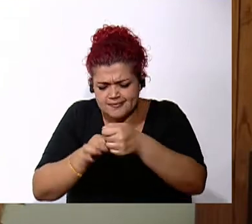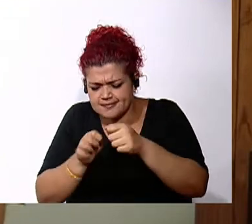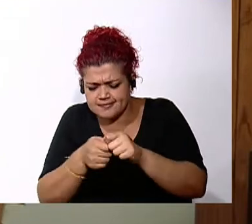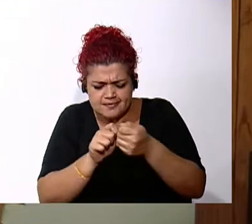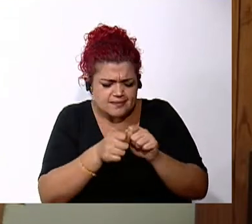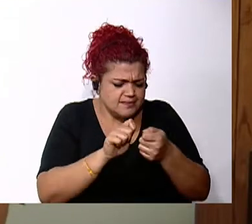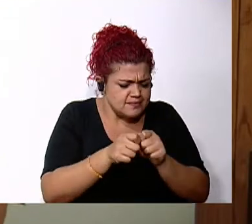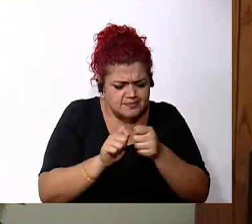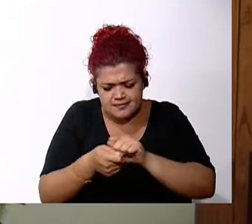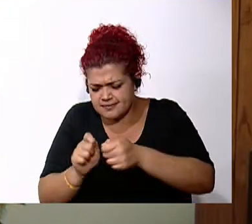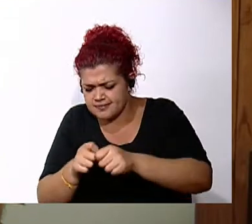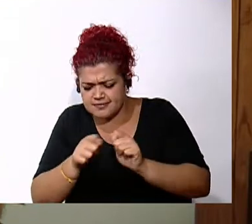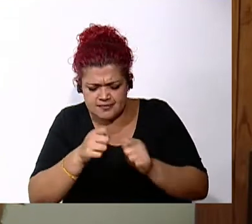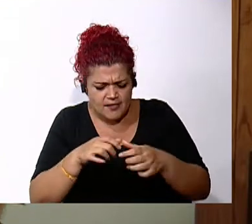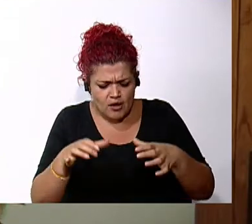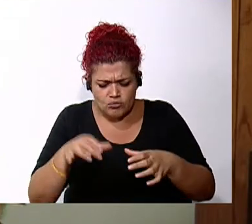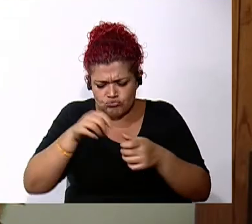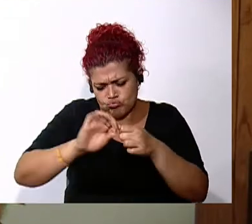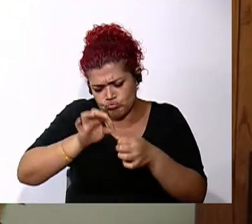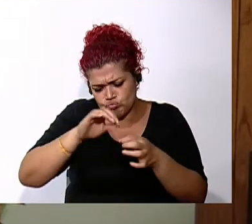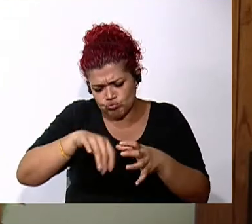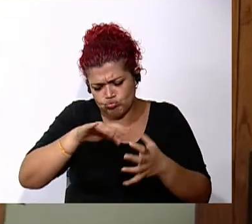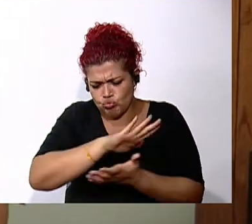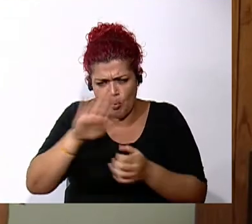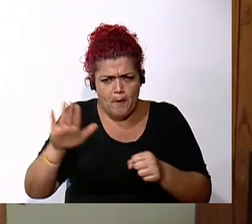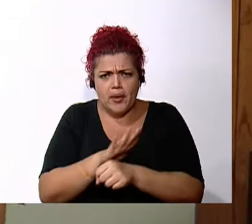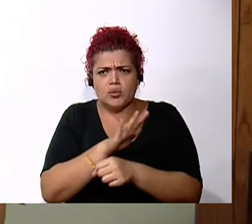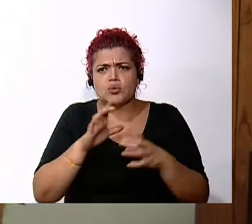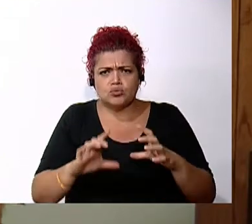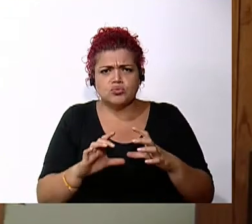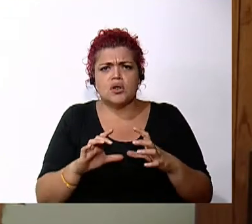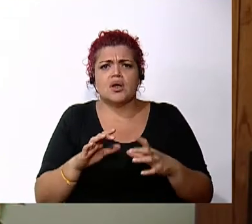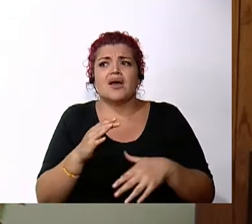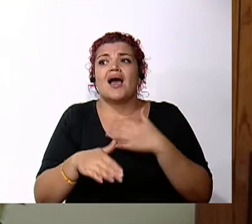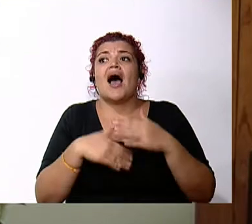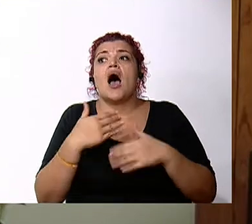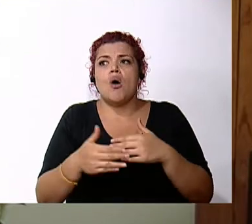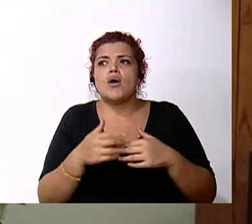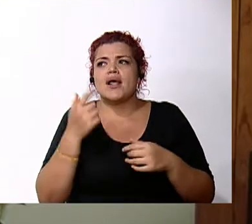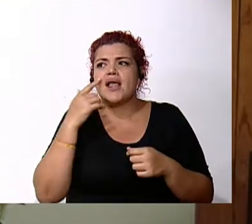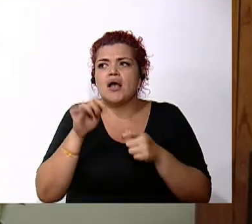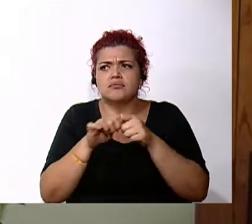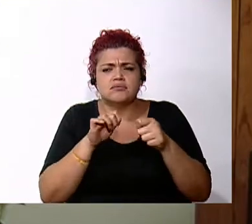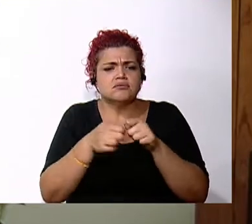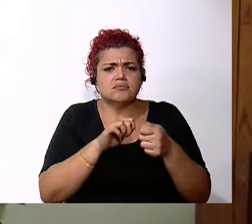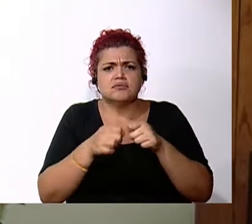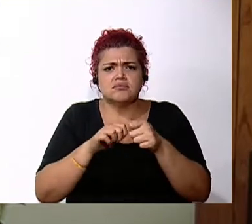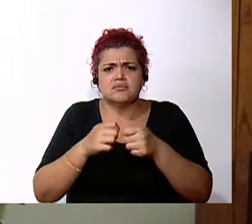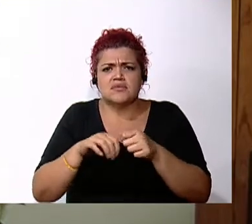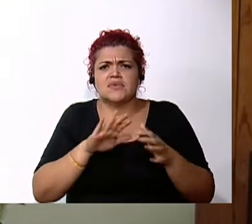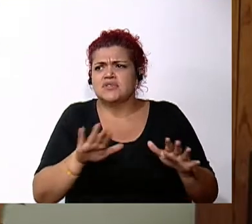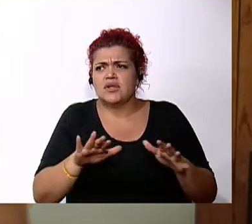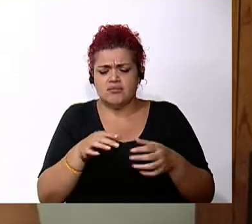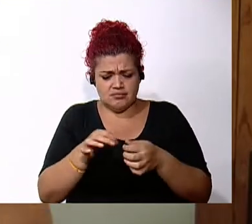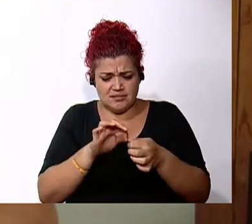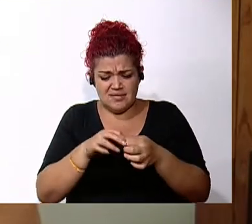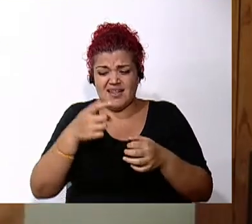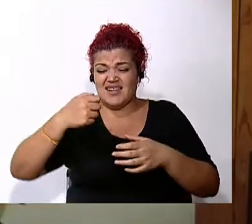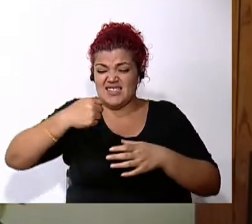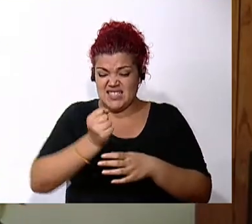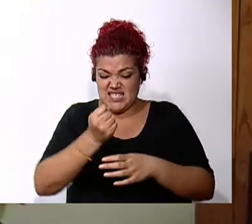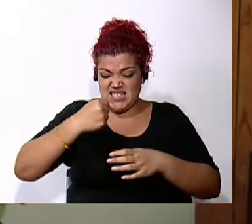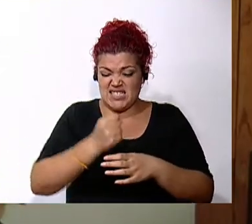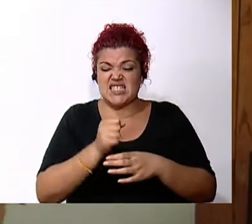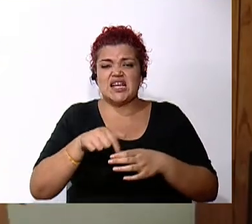chiquita, ten, rompe un poco más, échalo ahí todo. Y ahora lo que tenemos que hacer es extraer la clorofila. Para ello tienes que machacar bien